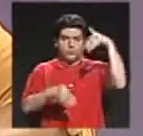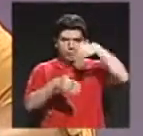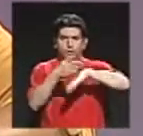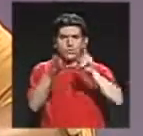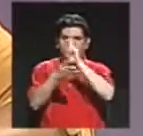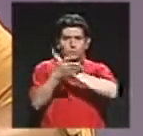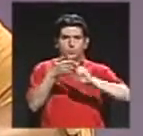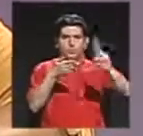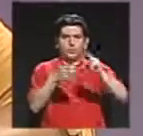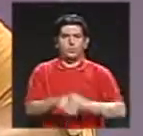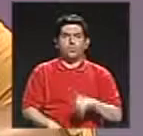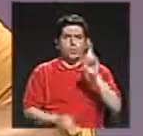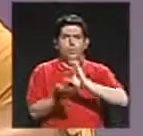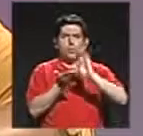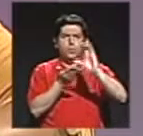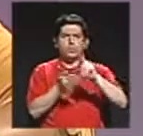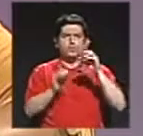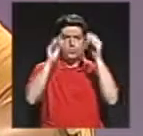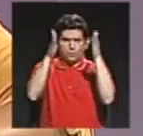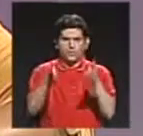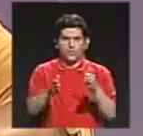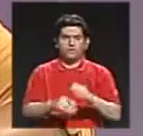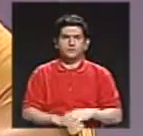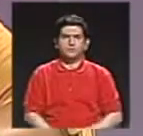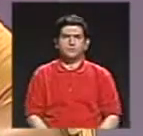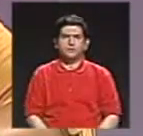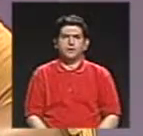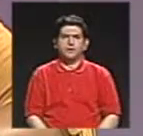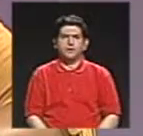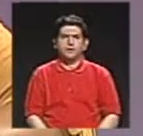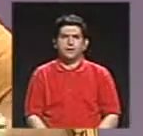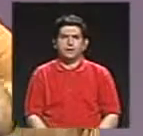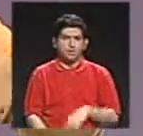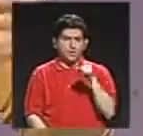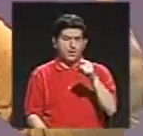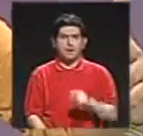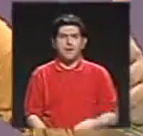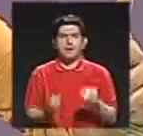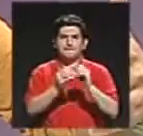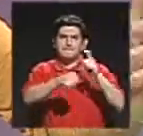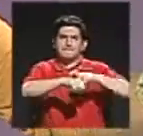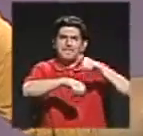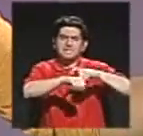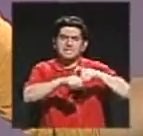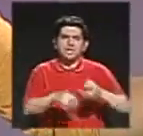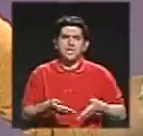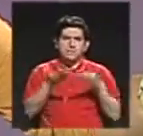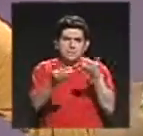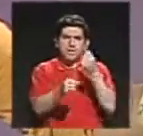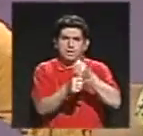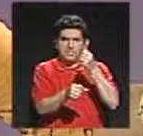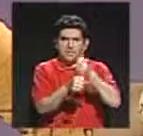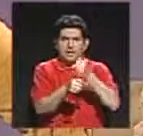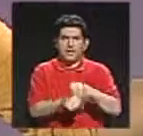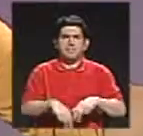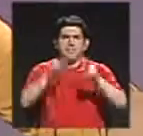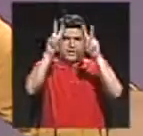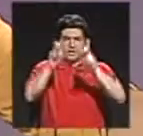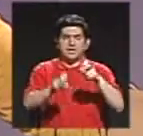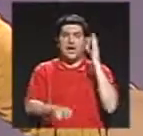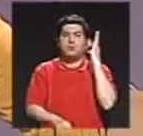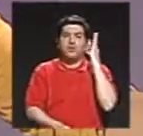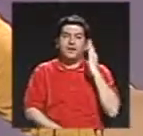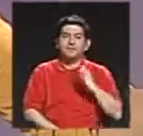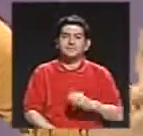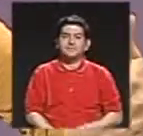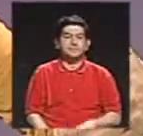universidad y llevé un curso con un profesor que que daba más tiempo para entregar los trabajos y los exámenes a las